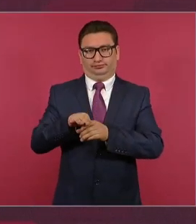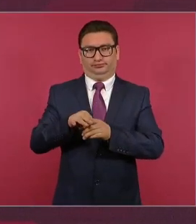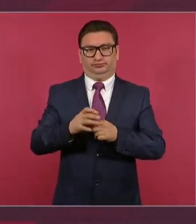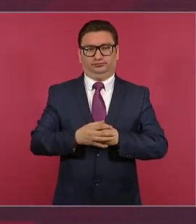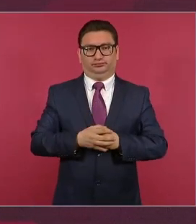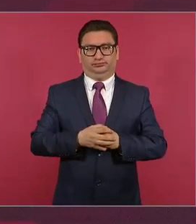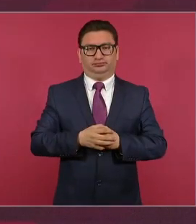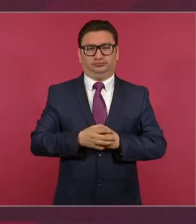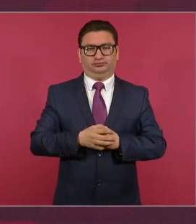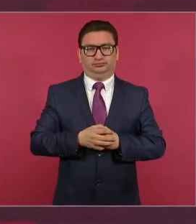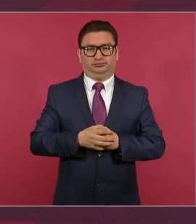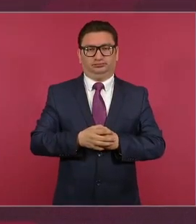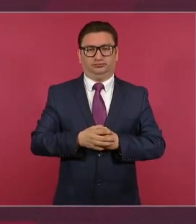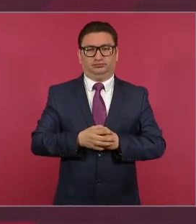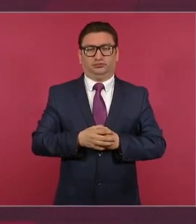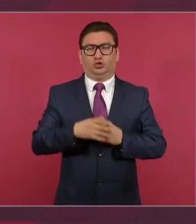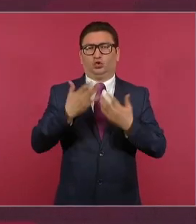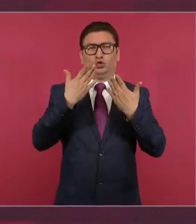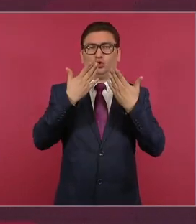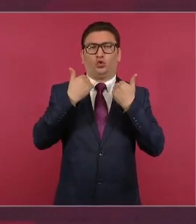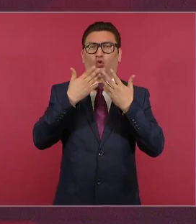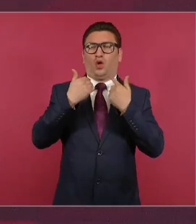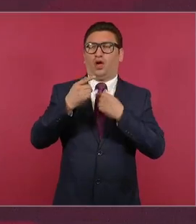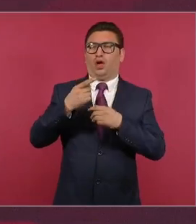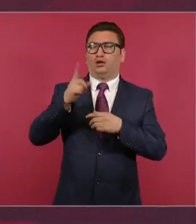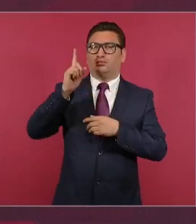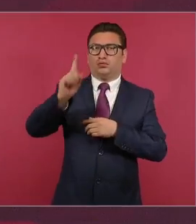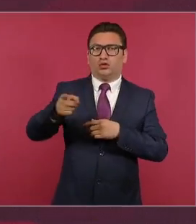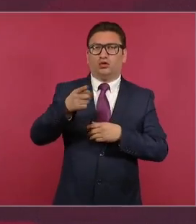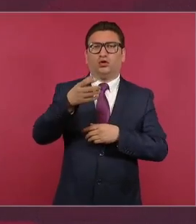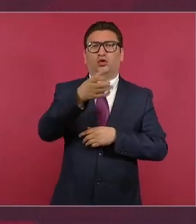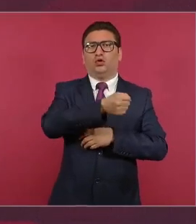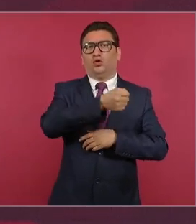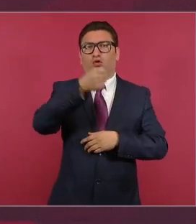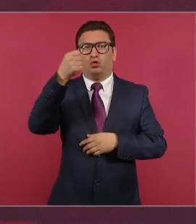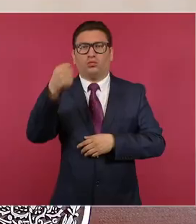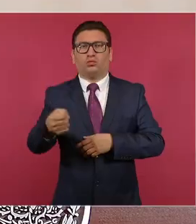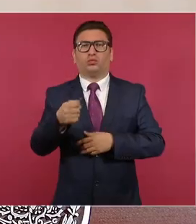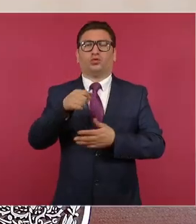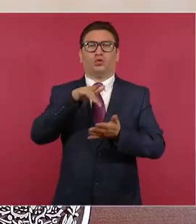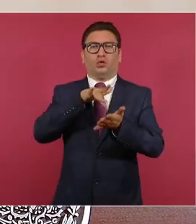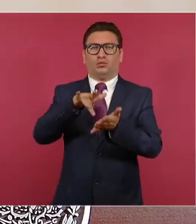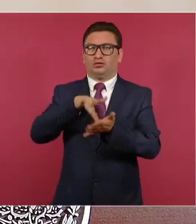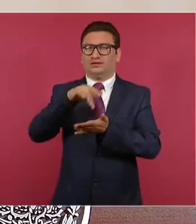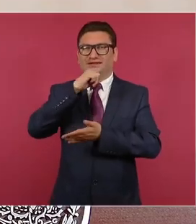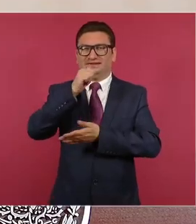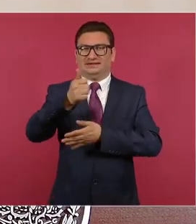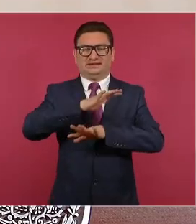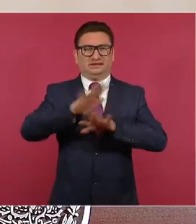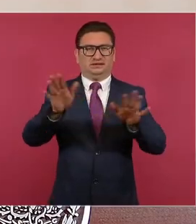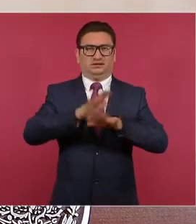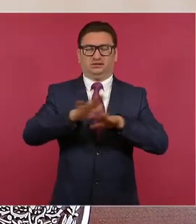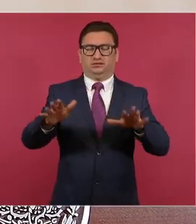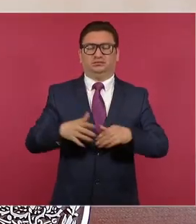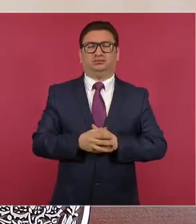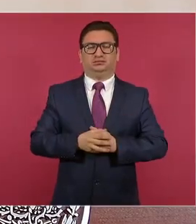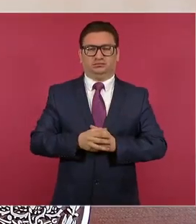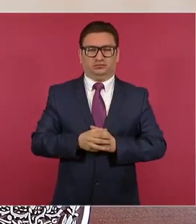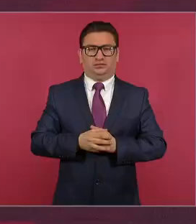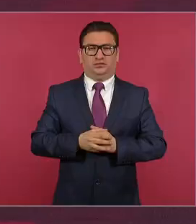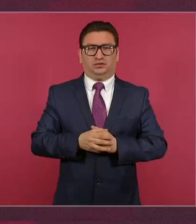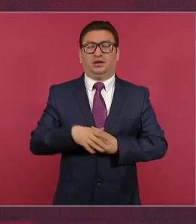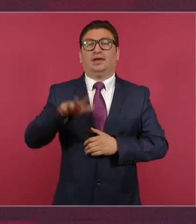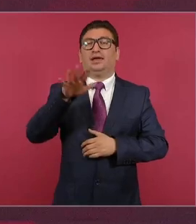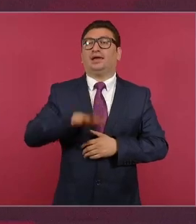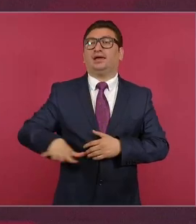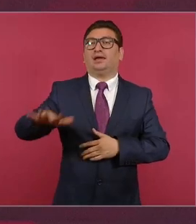No hay dedazo, no hay consigna de apoyar a nadie. Es el